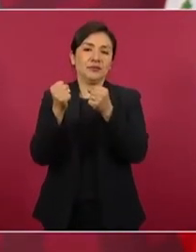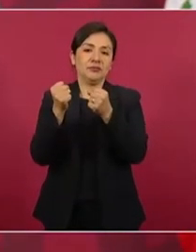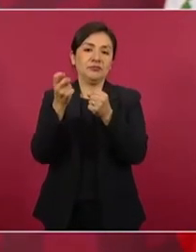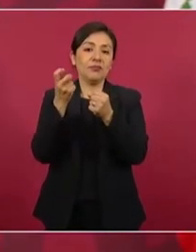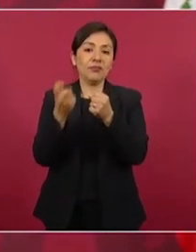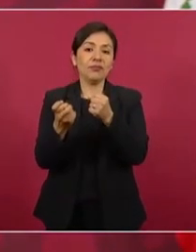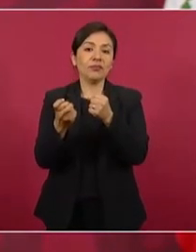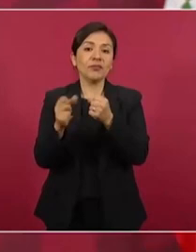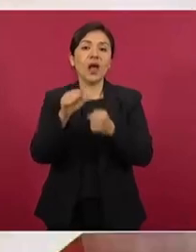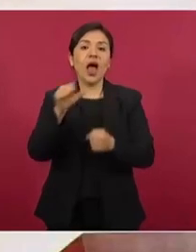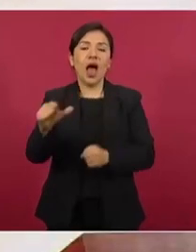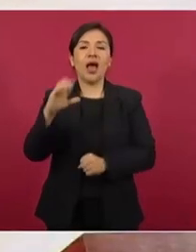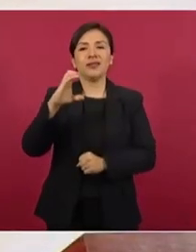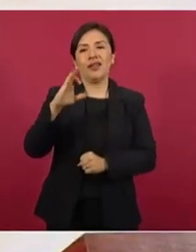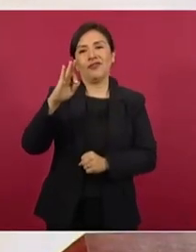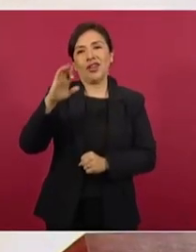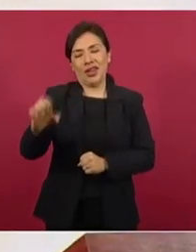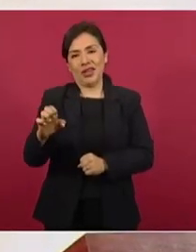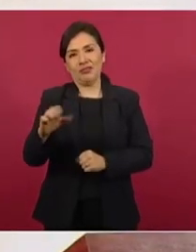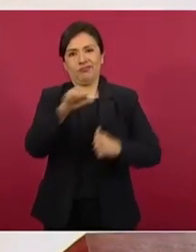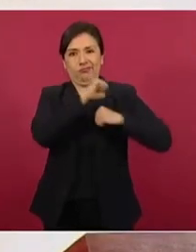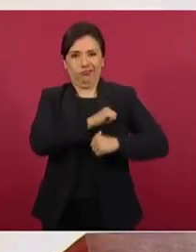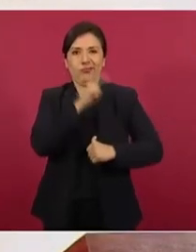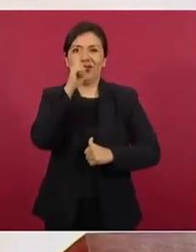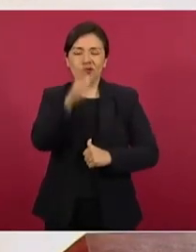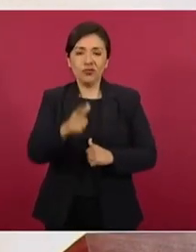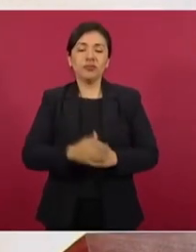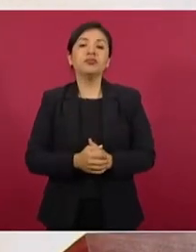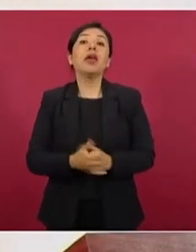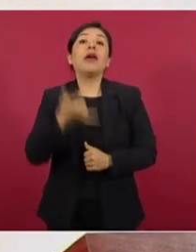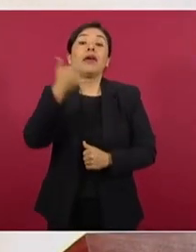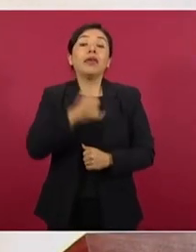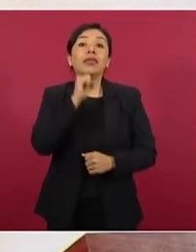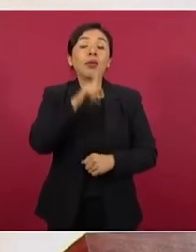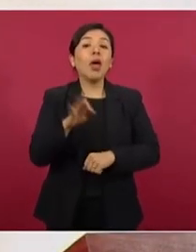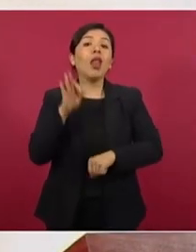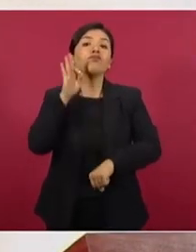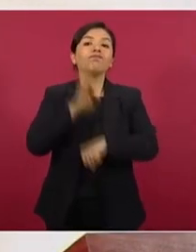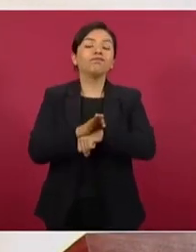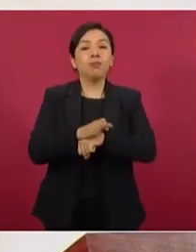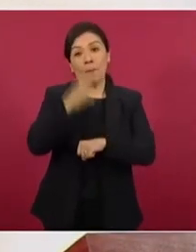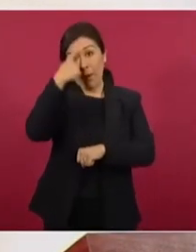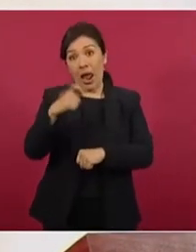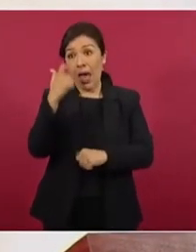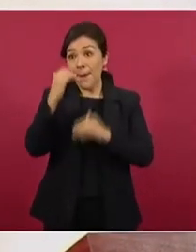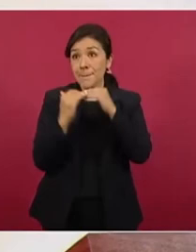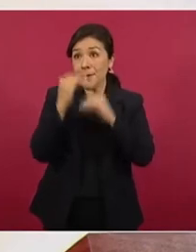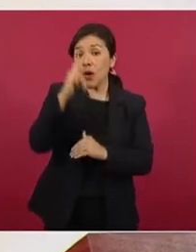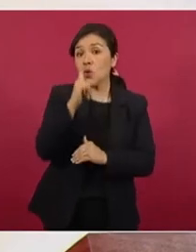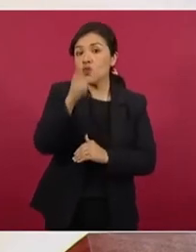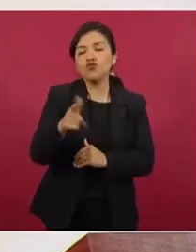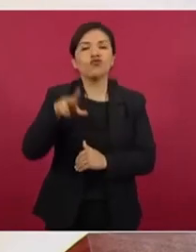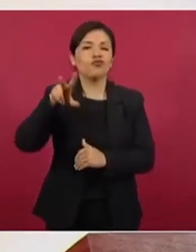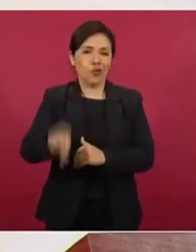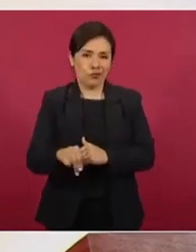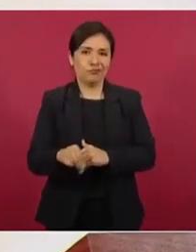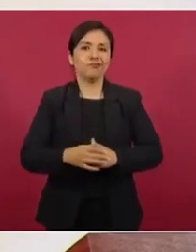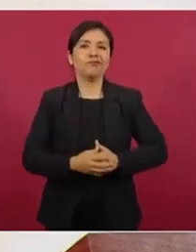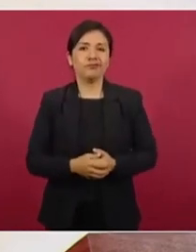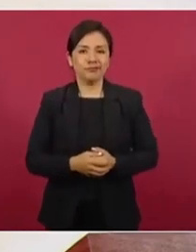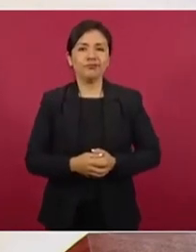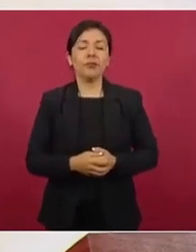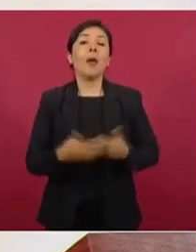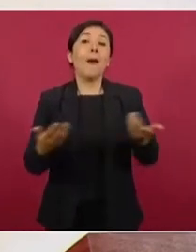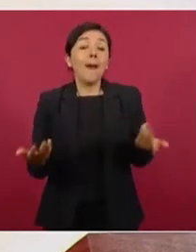a la Comisión Federal de Electricidad y garantizamos que no aumente el precio de la luz.